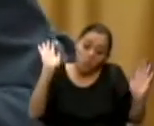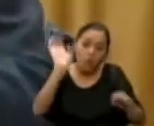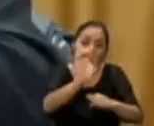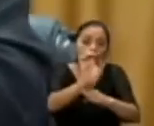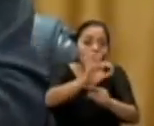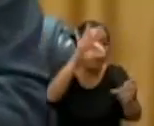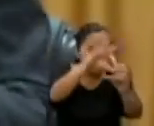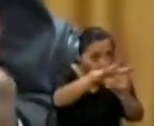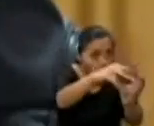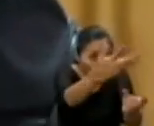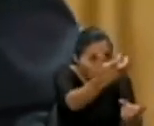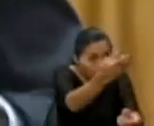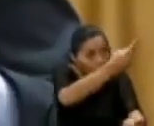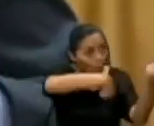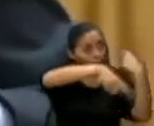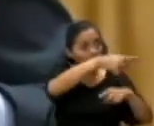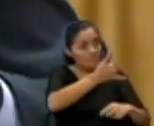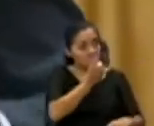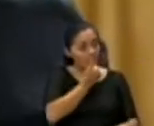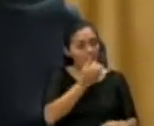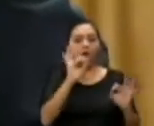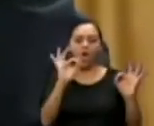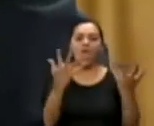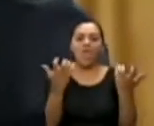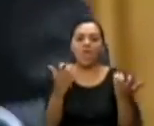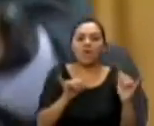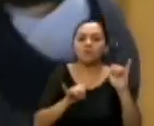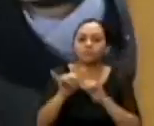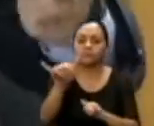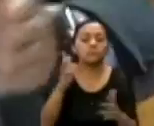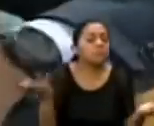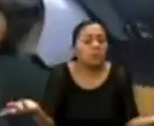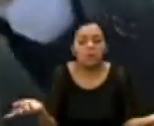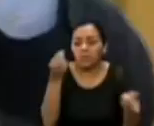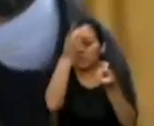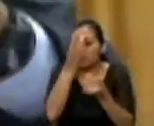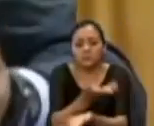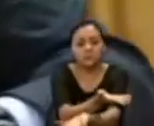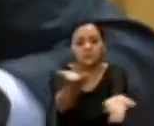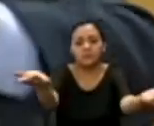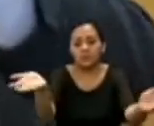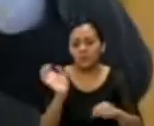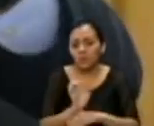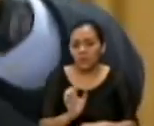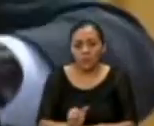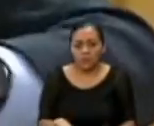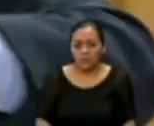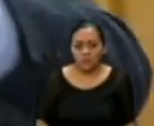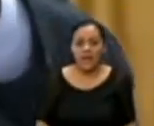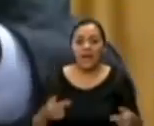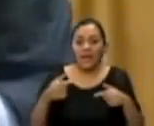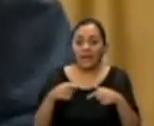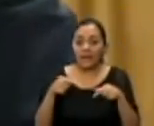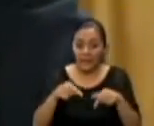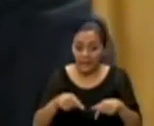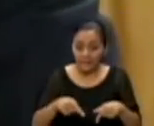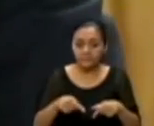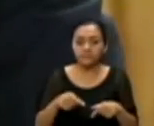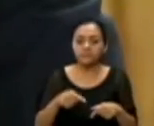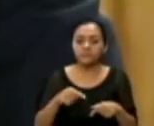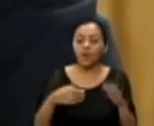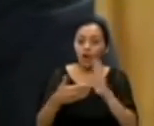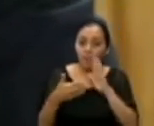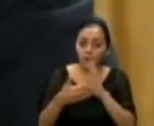o desterrando definitivamente pura y simple politiquería entonces acá es continuar con el calentamiento en las